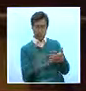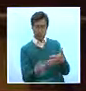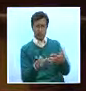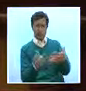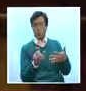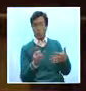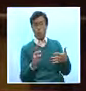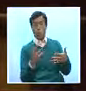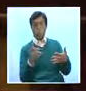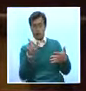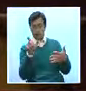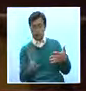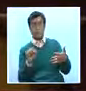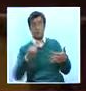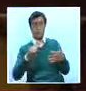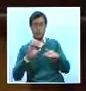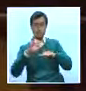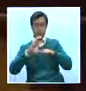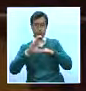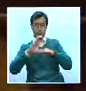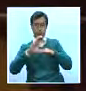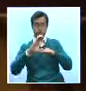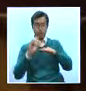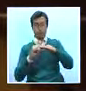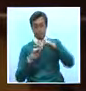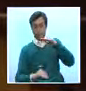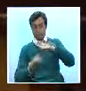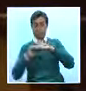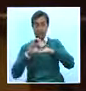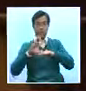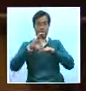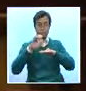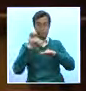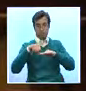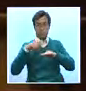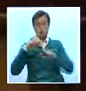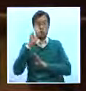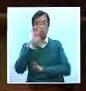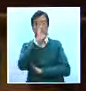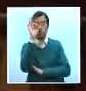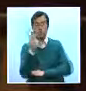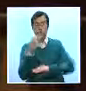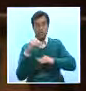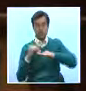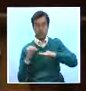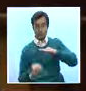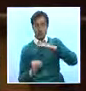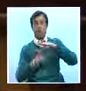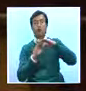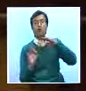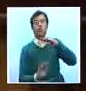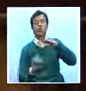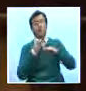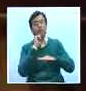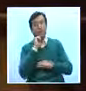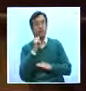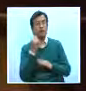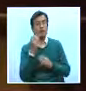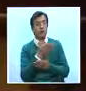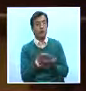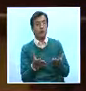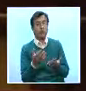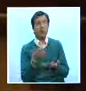sí va sobre el exceso, pero no hay los valores que deben ir calculándose sobre el impuesto sobre la fracción básica, que eso ayuda a